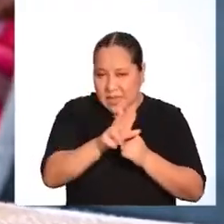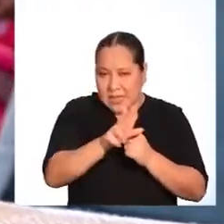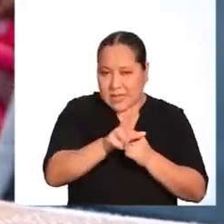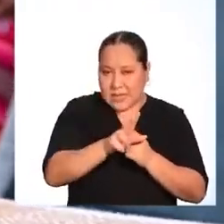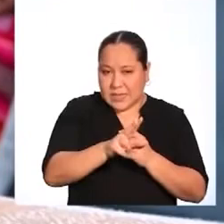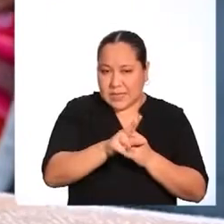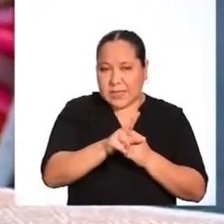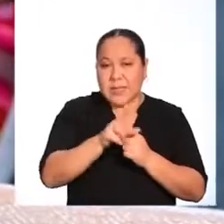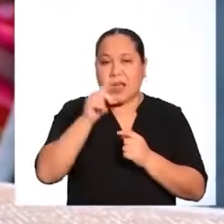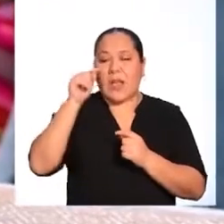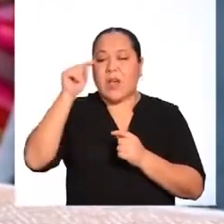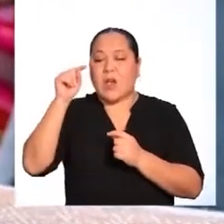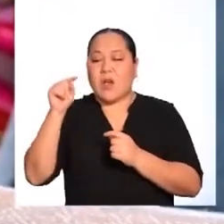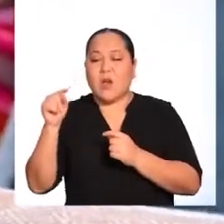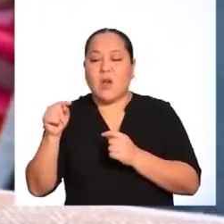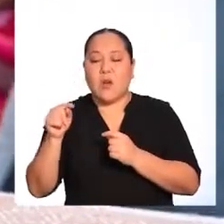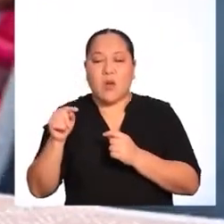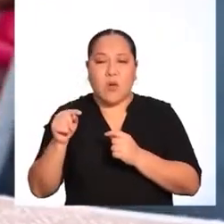3